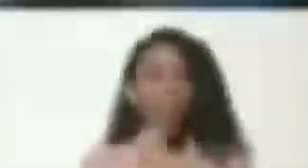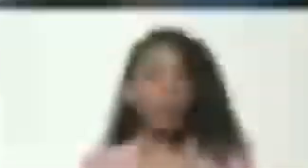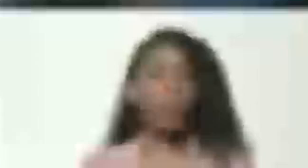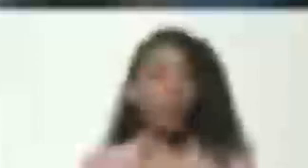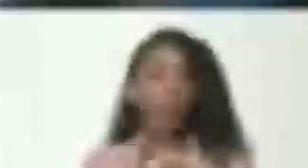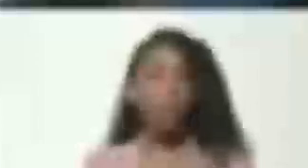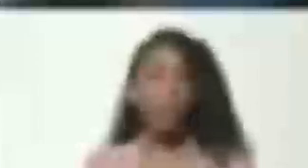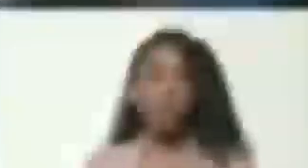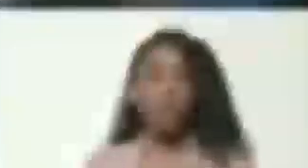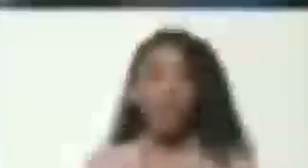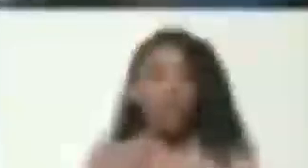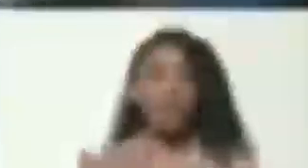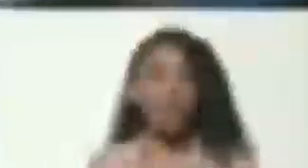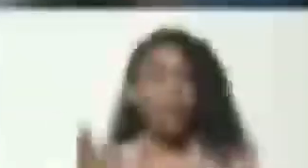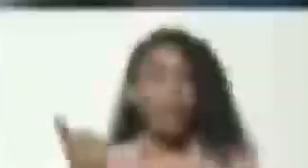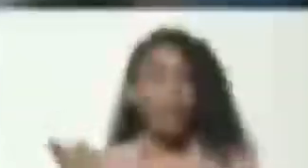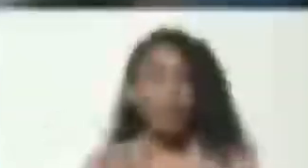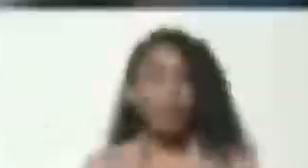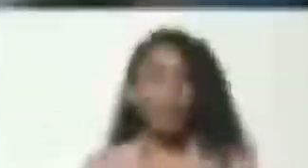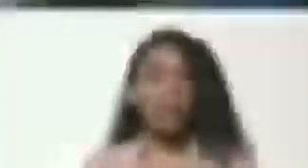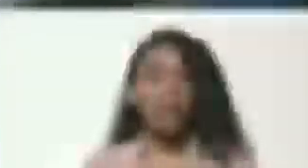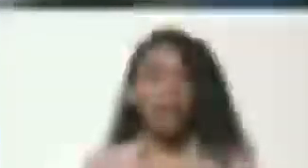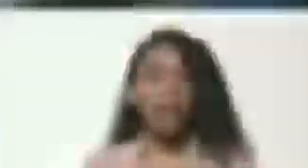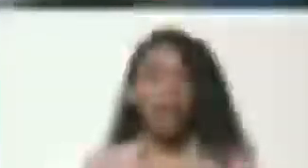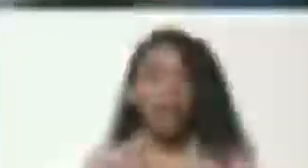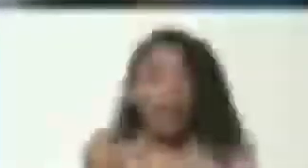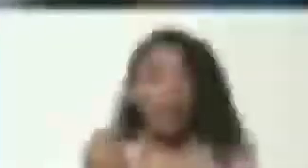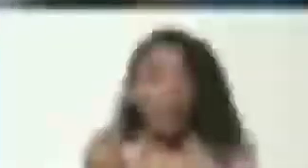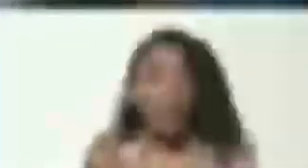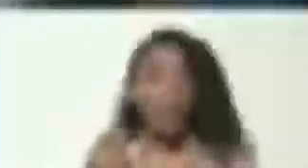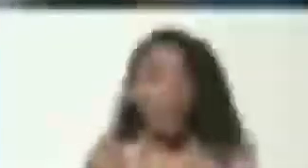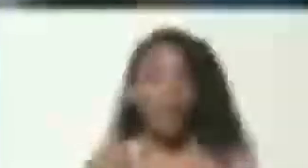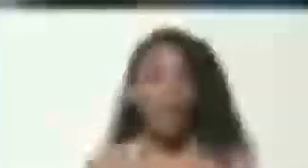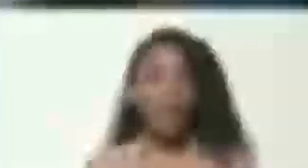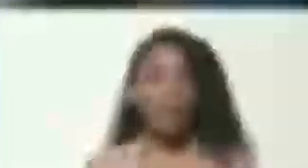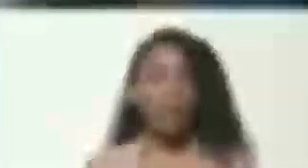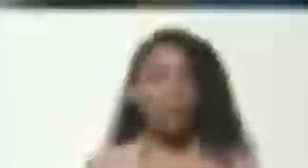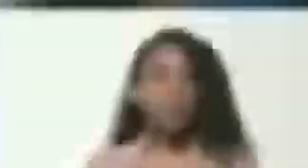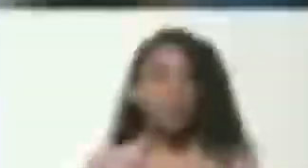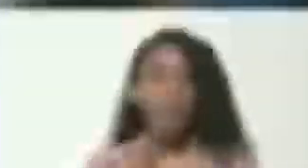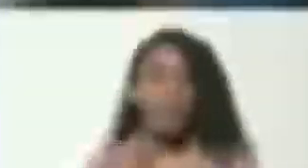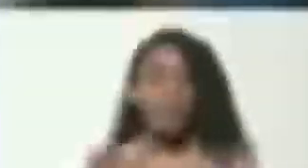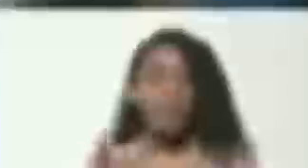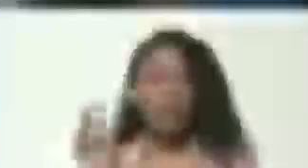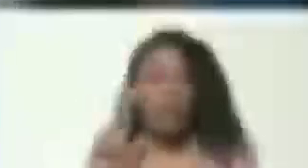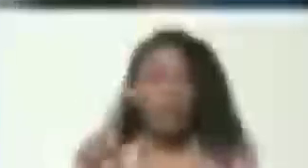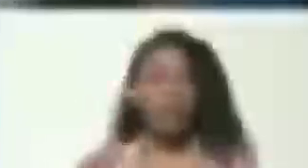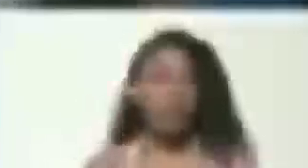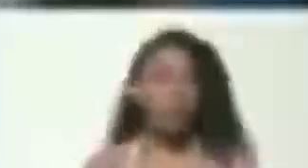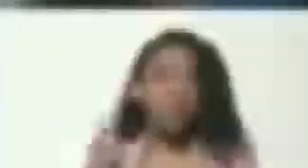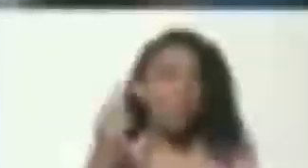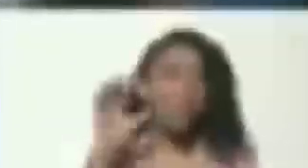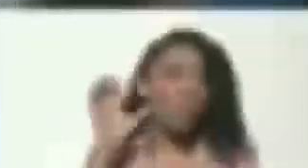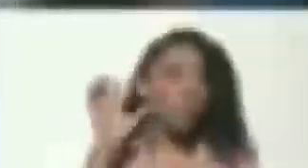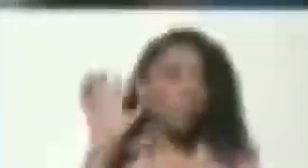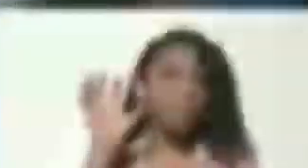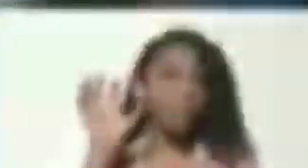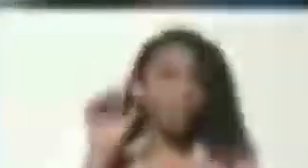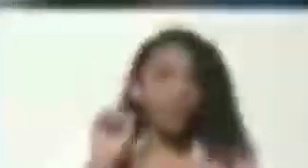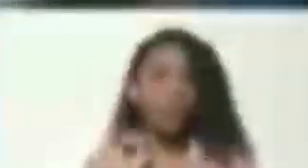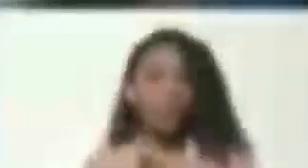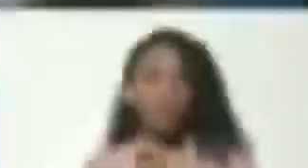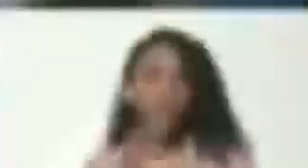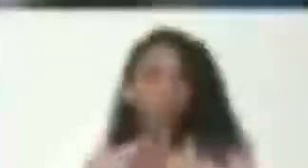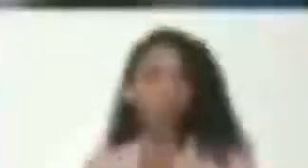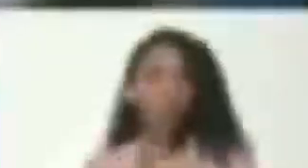cada Petro. No sé si habrá subido, si habrá bajado. No sé si en la plataforma de la Sunacrip vale menos o vale más. Pero eso es un